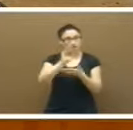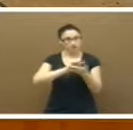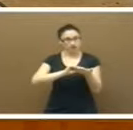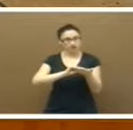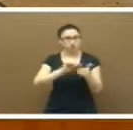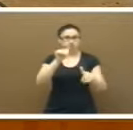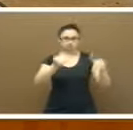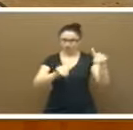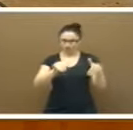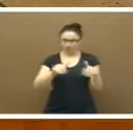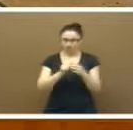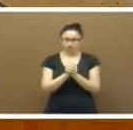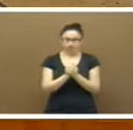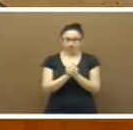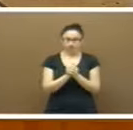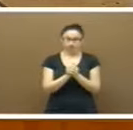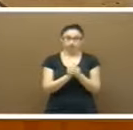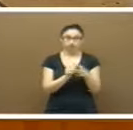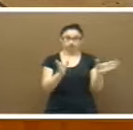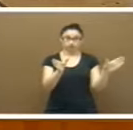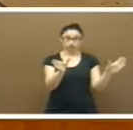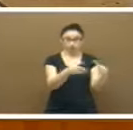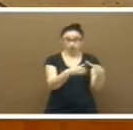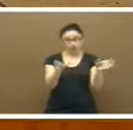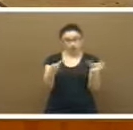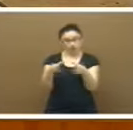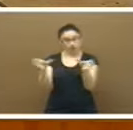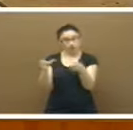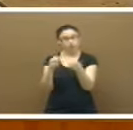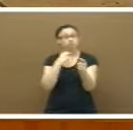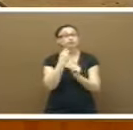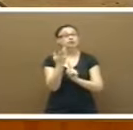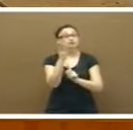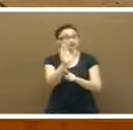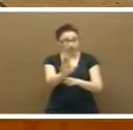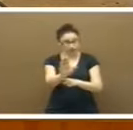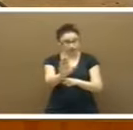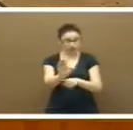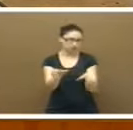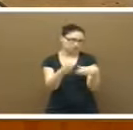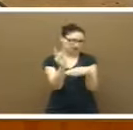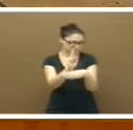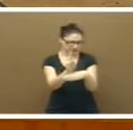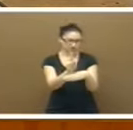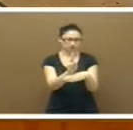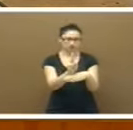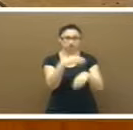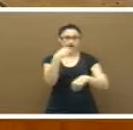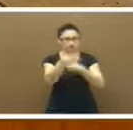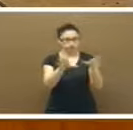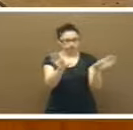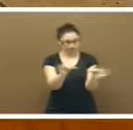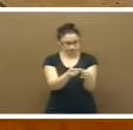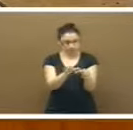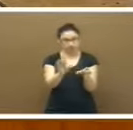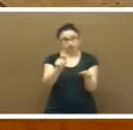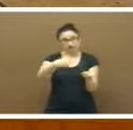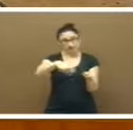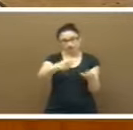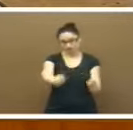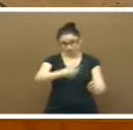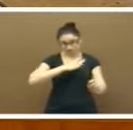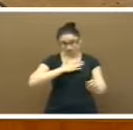las agrupaciones que han realizado los portavoces de los grupos parlamentarios que han trasladado a esta presidencia